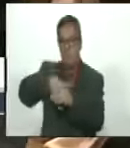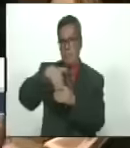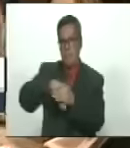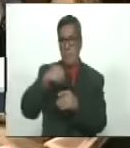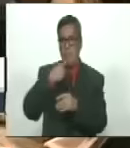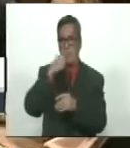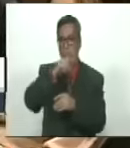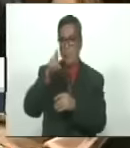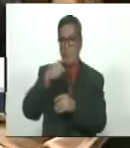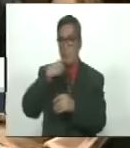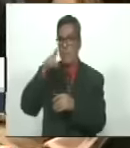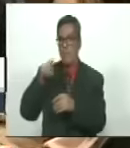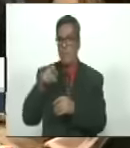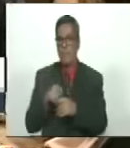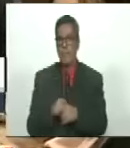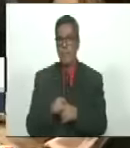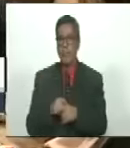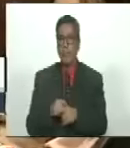consultivo.